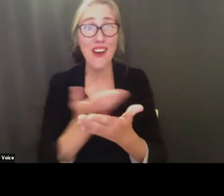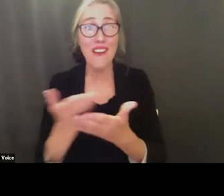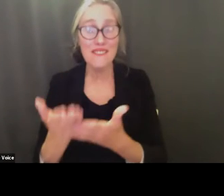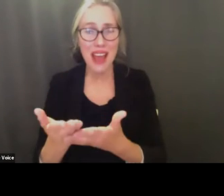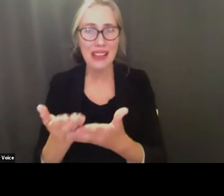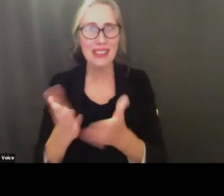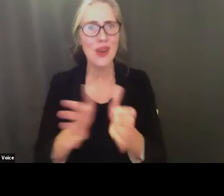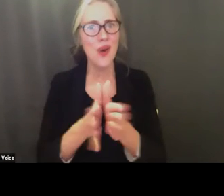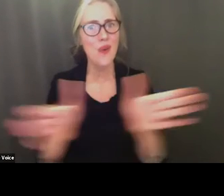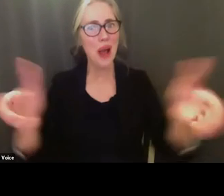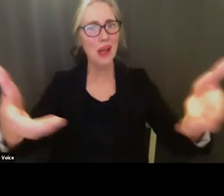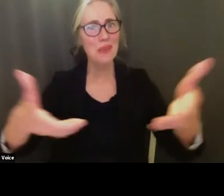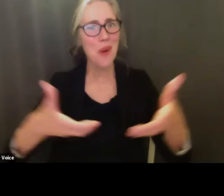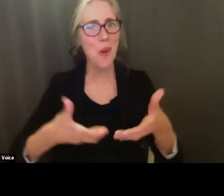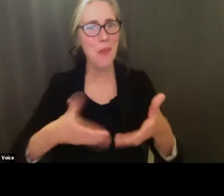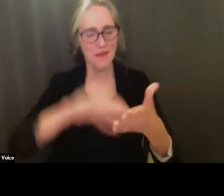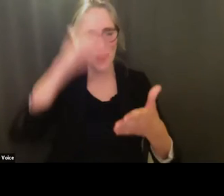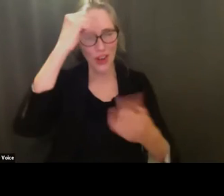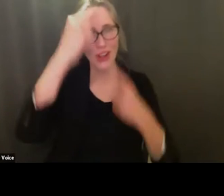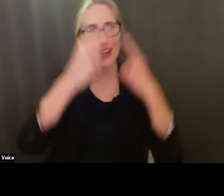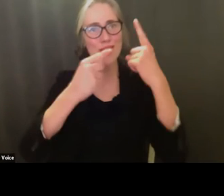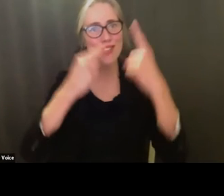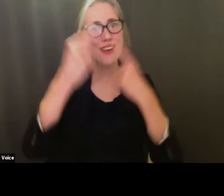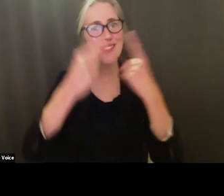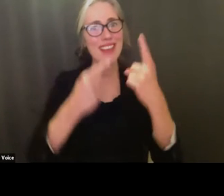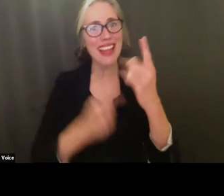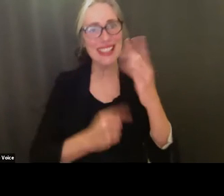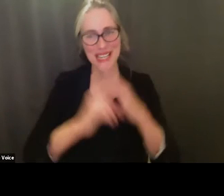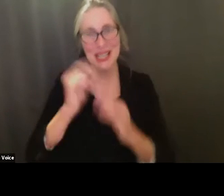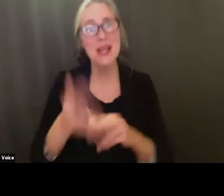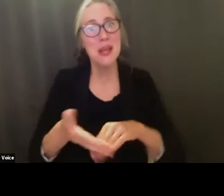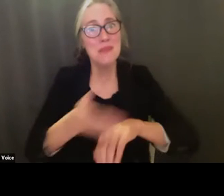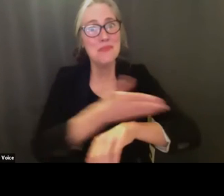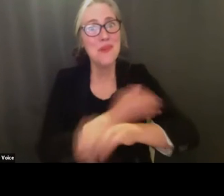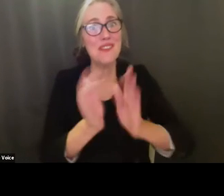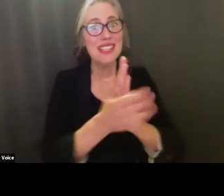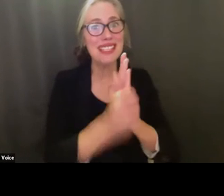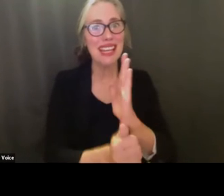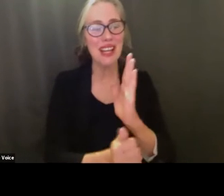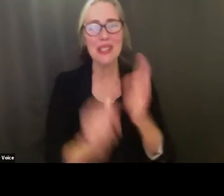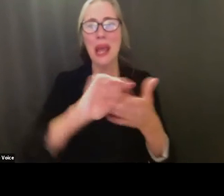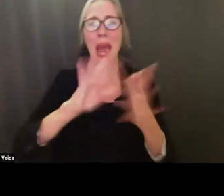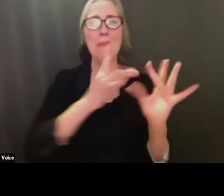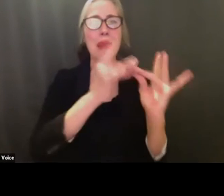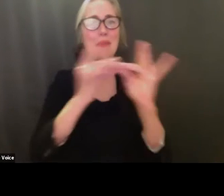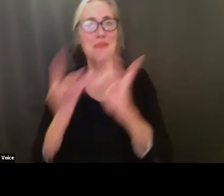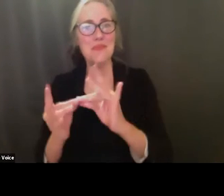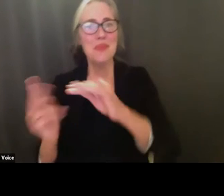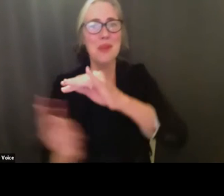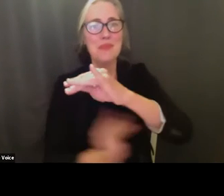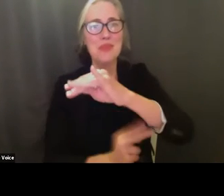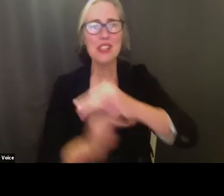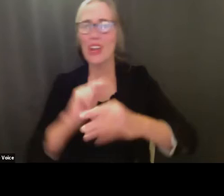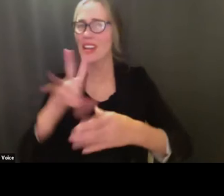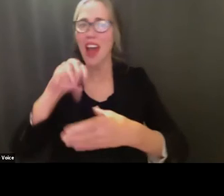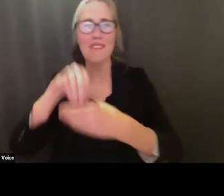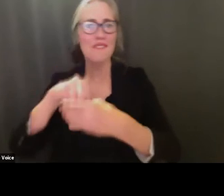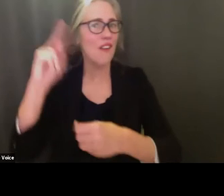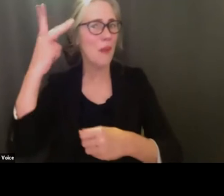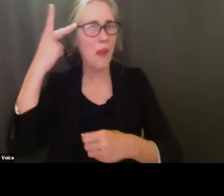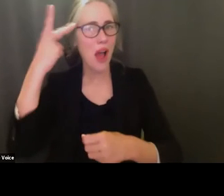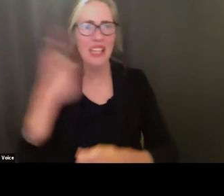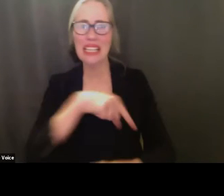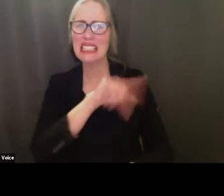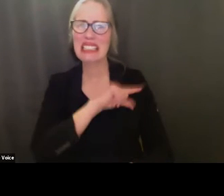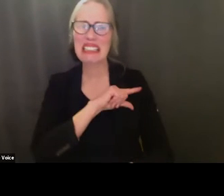y presentación de datos, tenemos oportunidad de reflexionar, de desarrollar, de construir. No